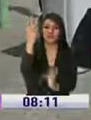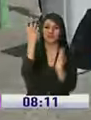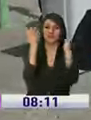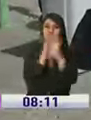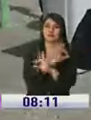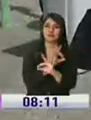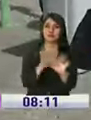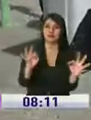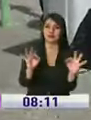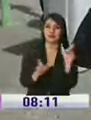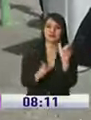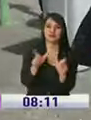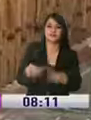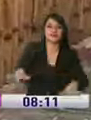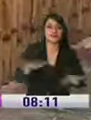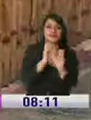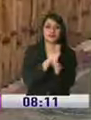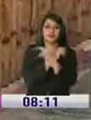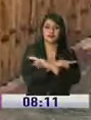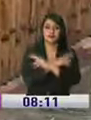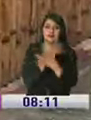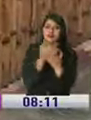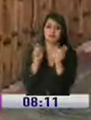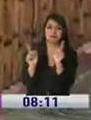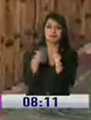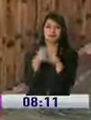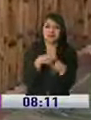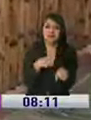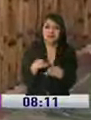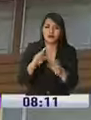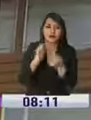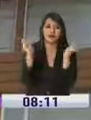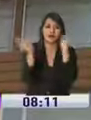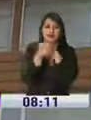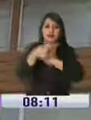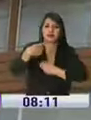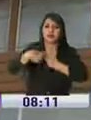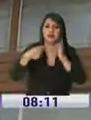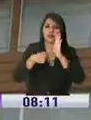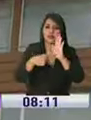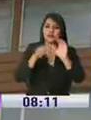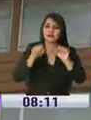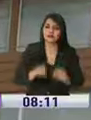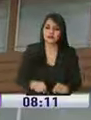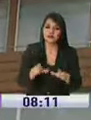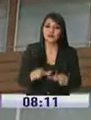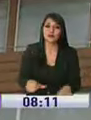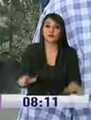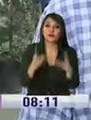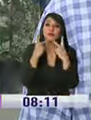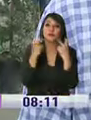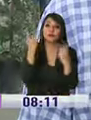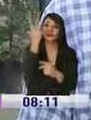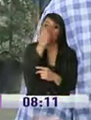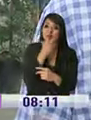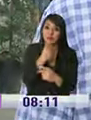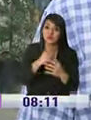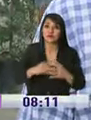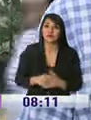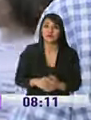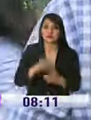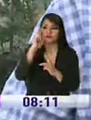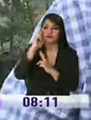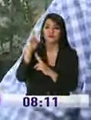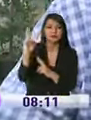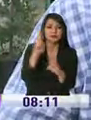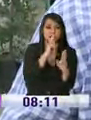del sector de la mariscal quieren ser los primeros gestores del cambio para preservar los espacios públicos de quito que siempre tengan el tema del respeto y el